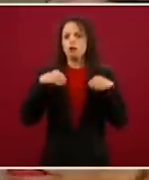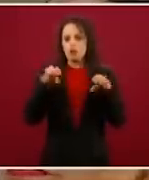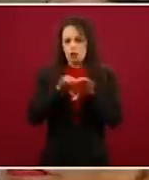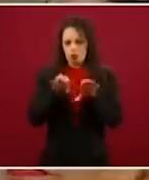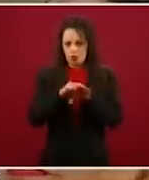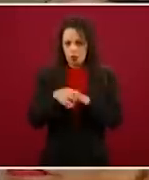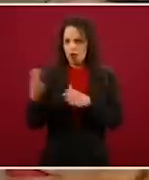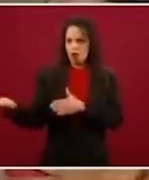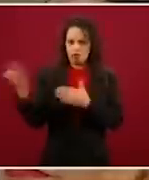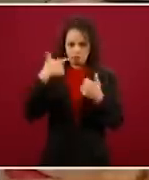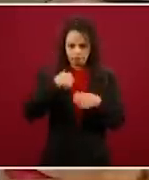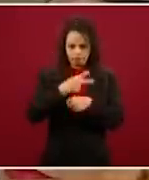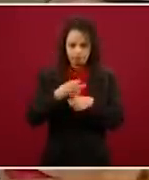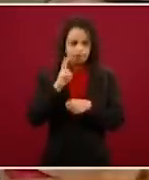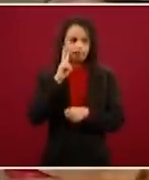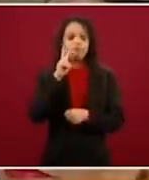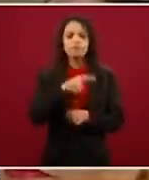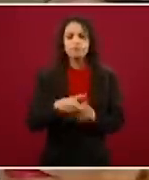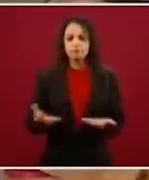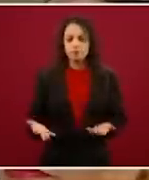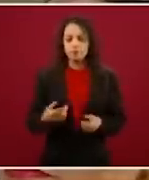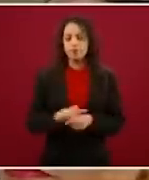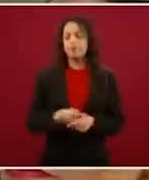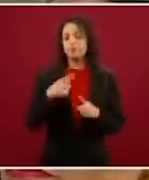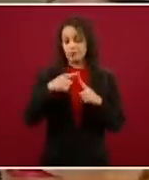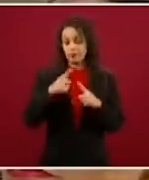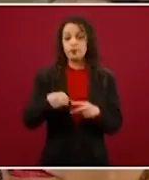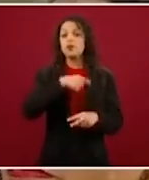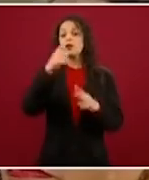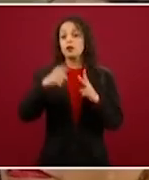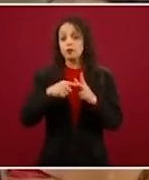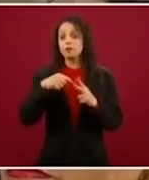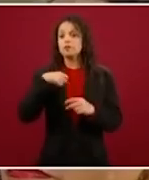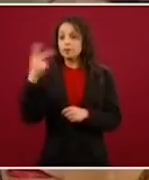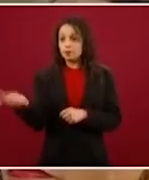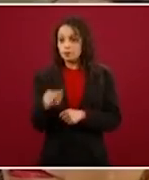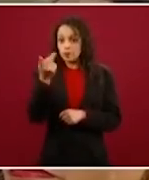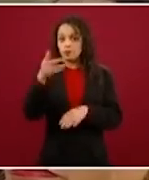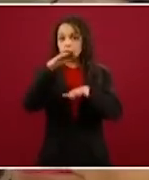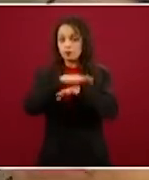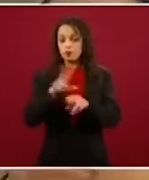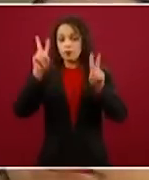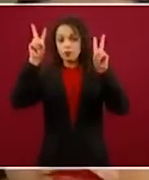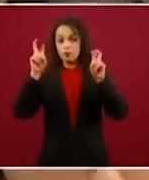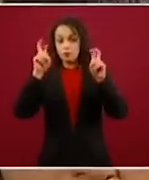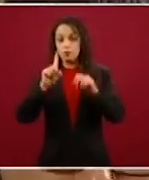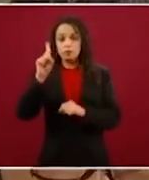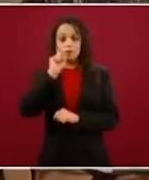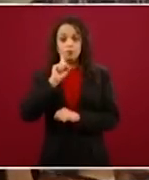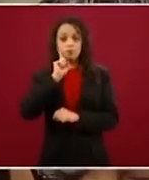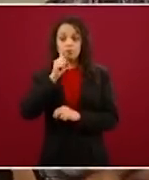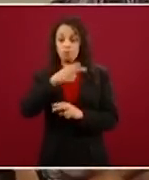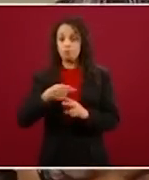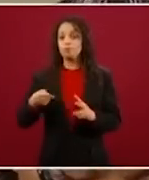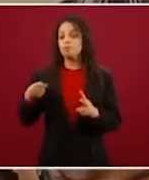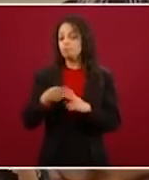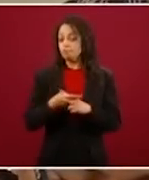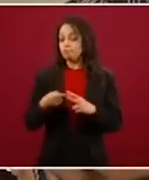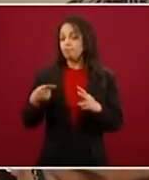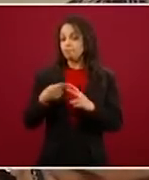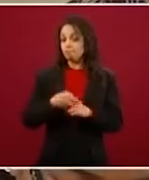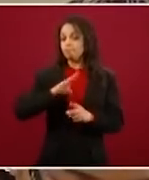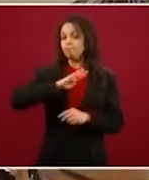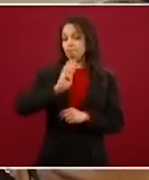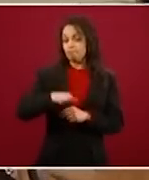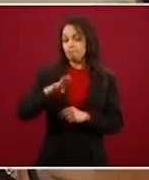Una y otra, venirle a usted a preguntar sobre el tema del feminicidio y que una vez más le solicito que, para